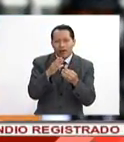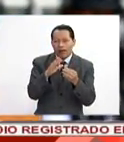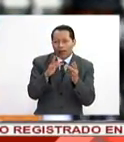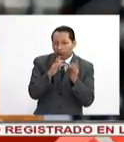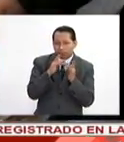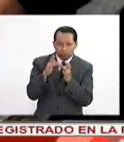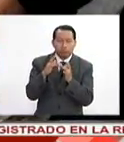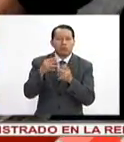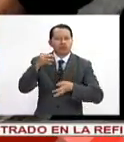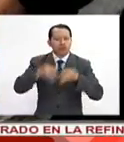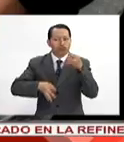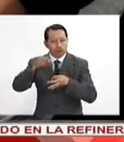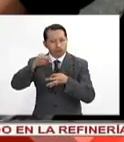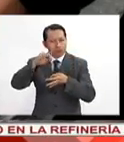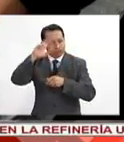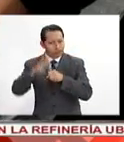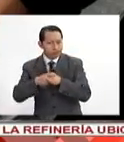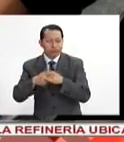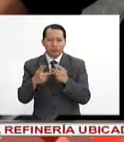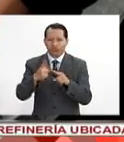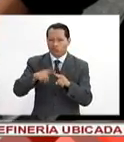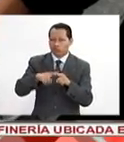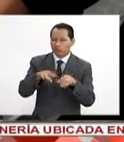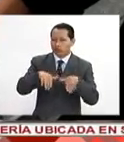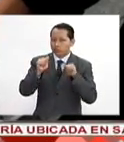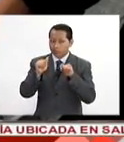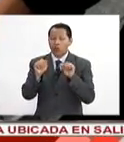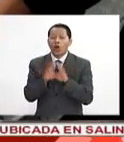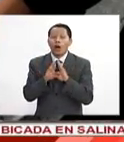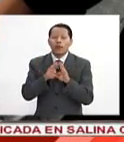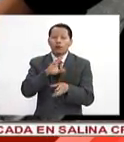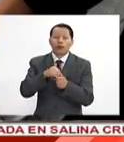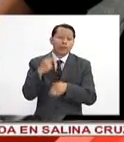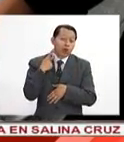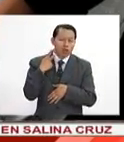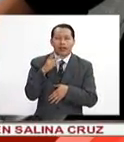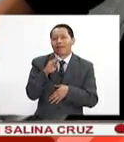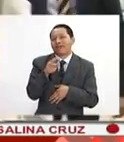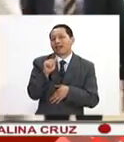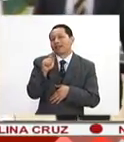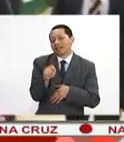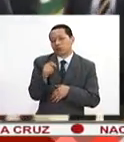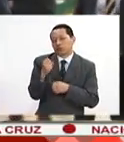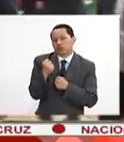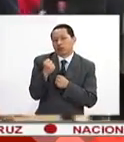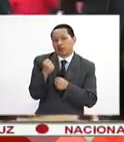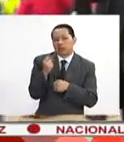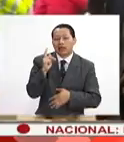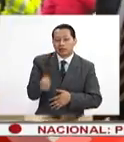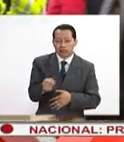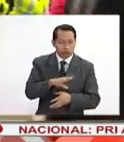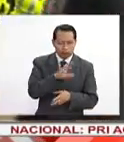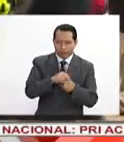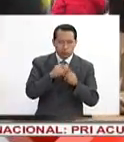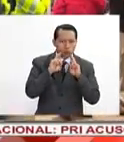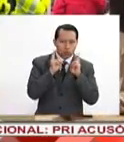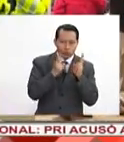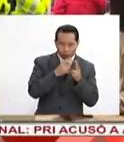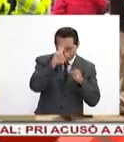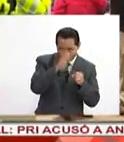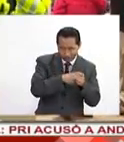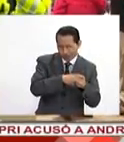del Tribunal Europeo, todas estas partes de su política, que es el Brexit duro, es realmente dejar la unión en todo